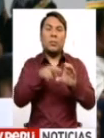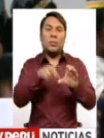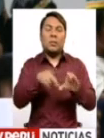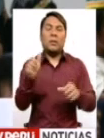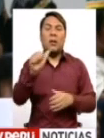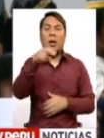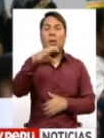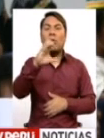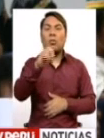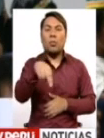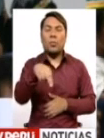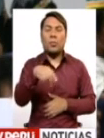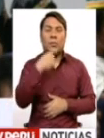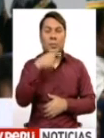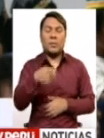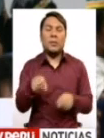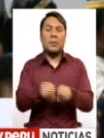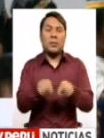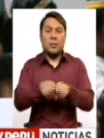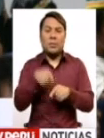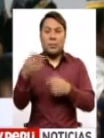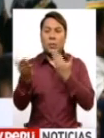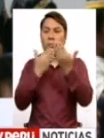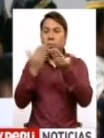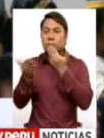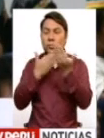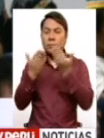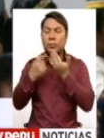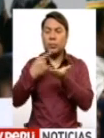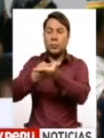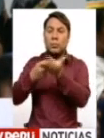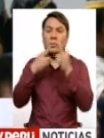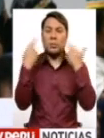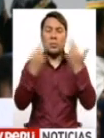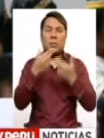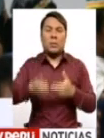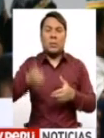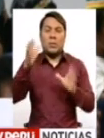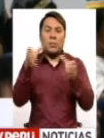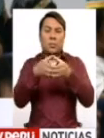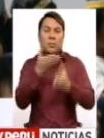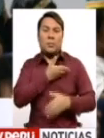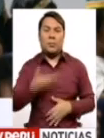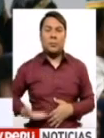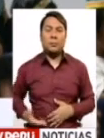de Ancón mientras se realice este diálogo con el Ejecutivo.